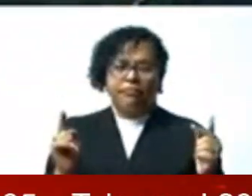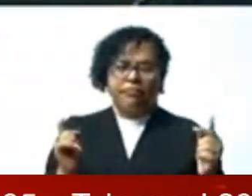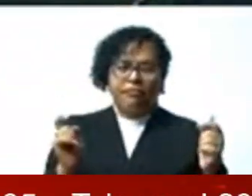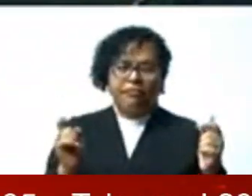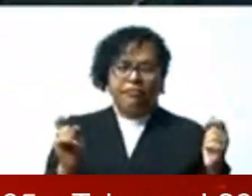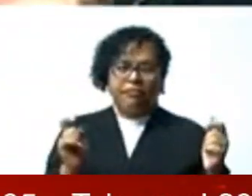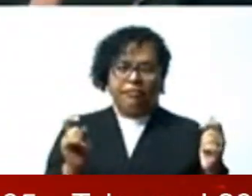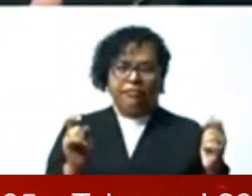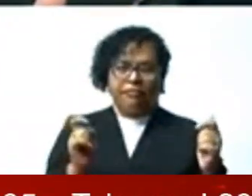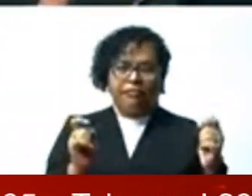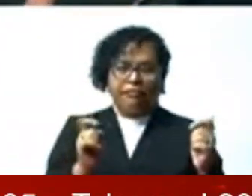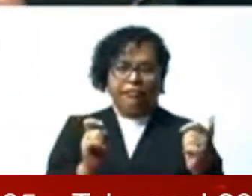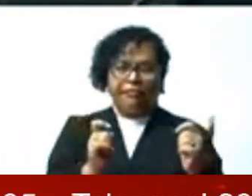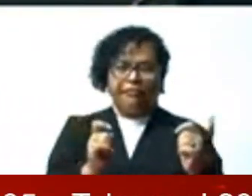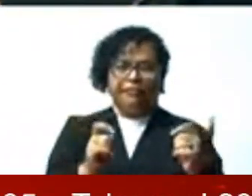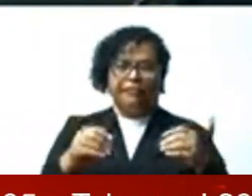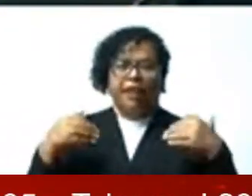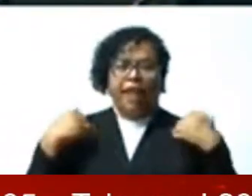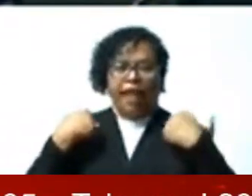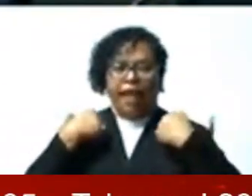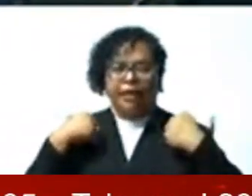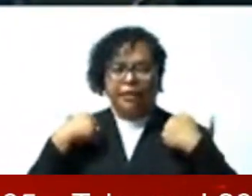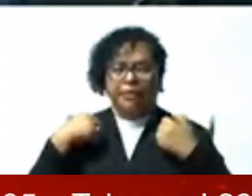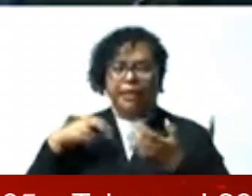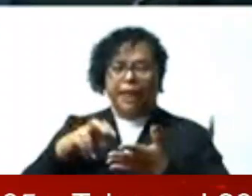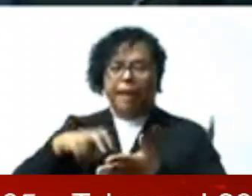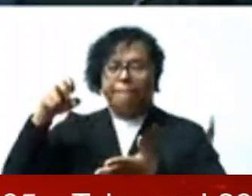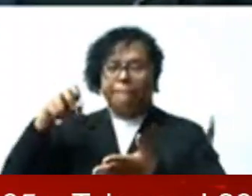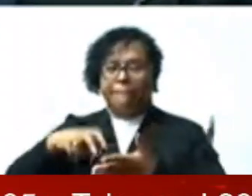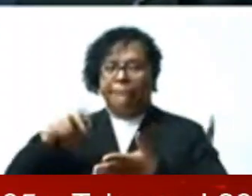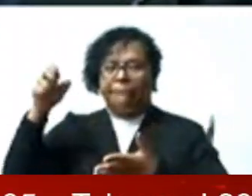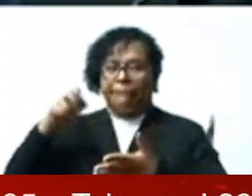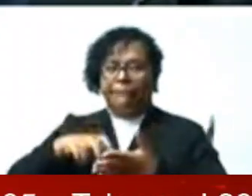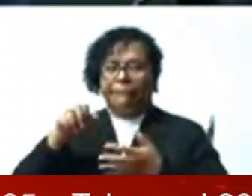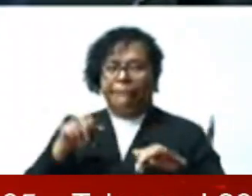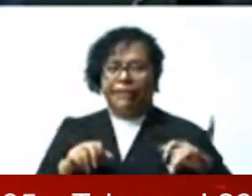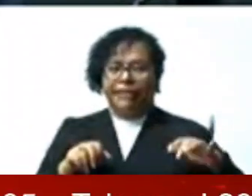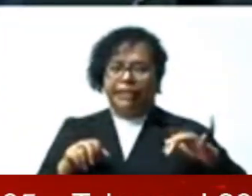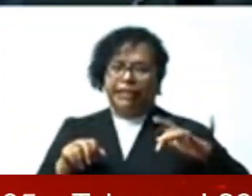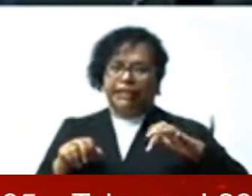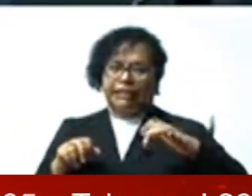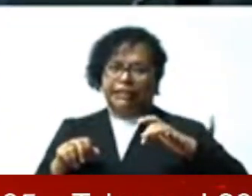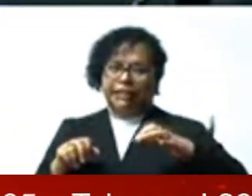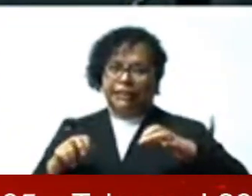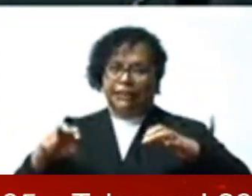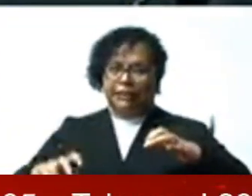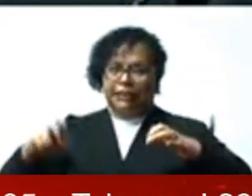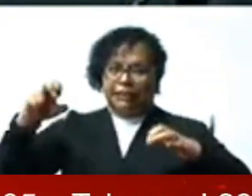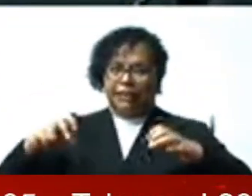Macos y Cacatas se juntan y hay un encontronazo entre aliados.